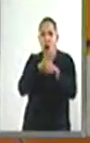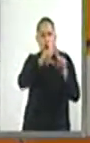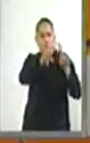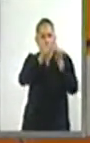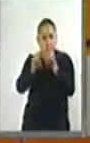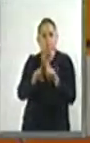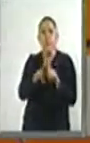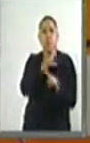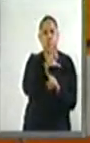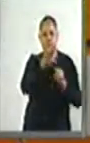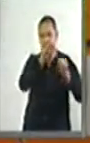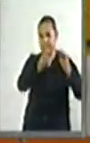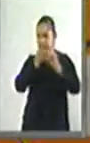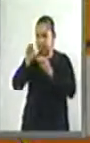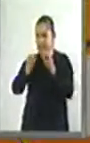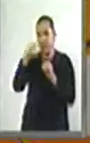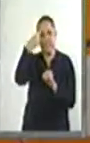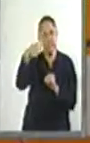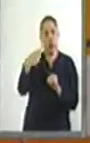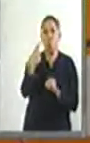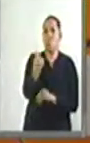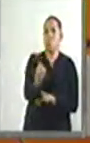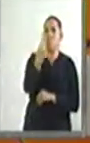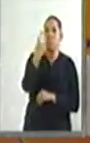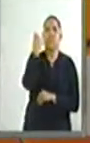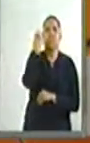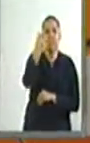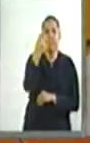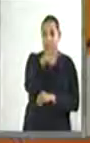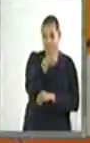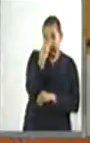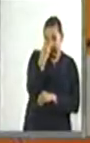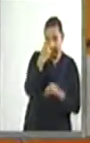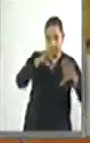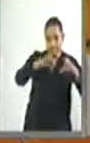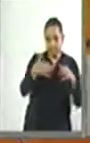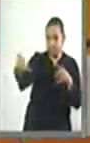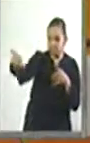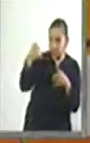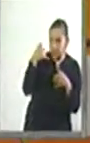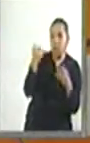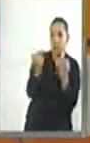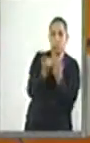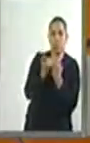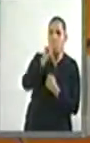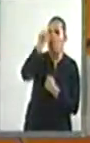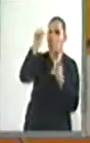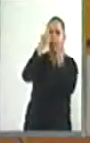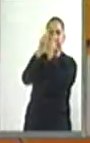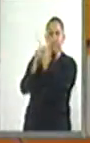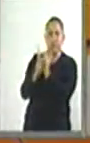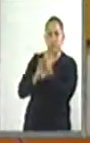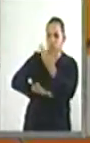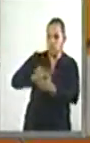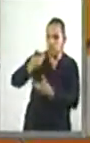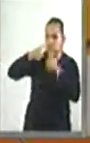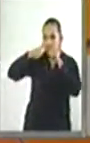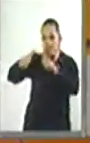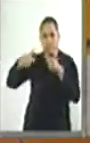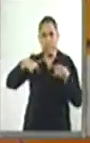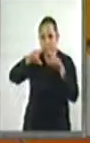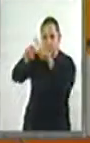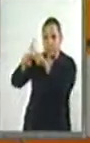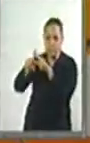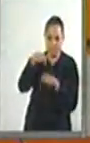contar con un sistema de atención a emergencias sólido, efectivo y de clase mundial y a la altura de las exigencias ciudadanas.